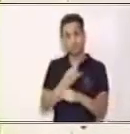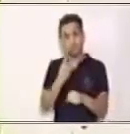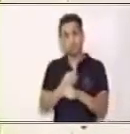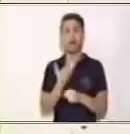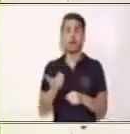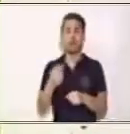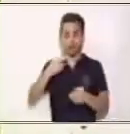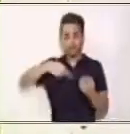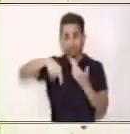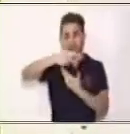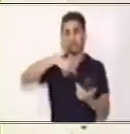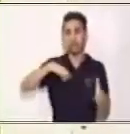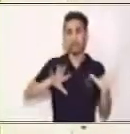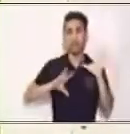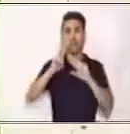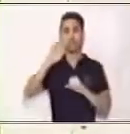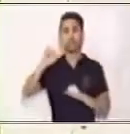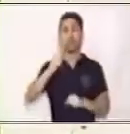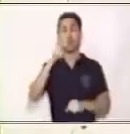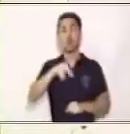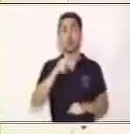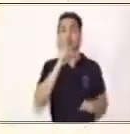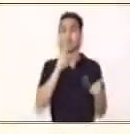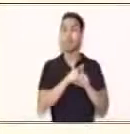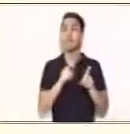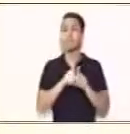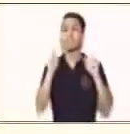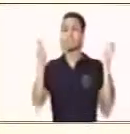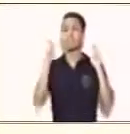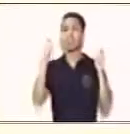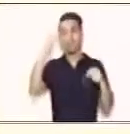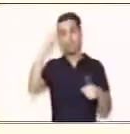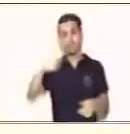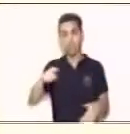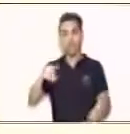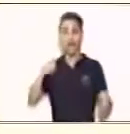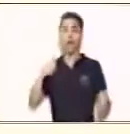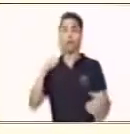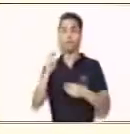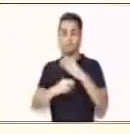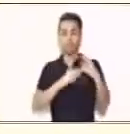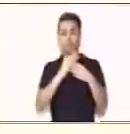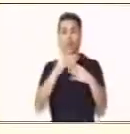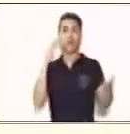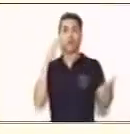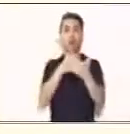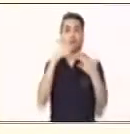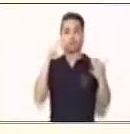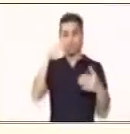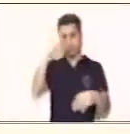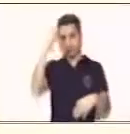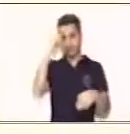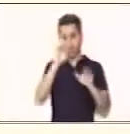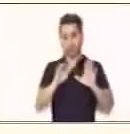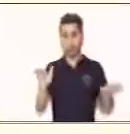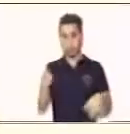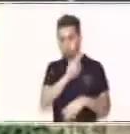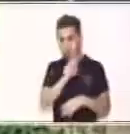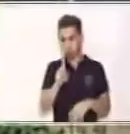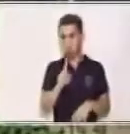estamos conmemorando el Día Mundial contra el Trabajo Infantil. También agradecemos